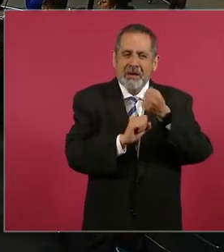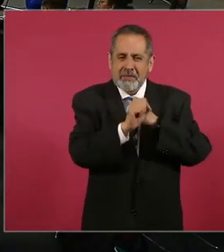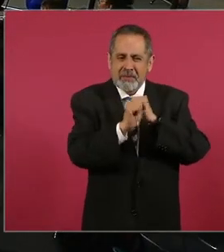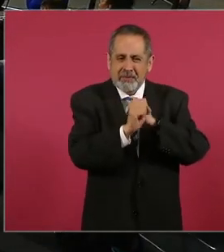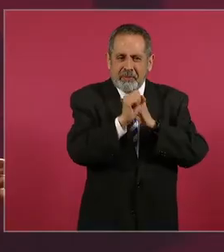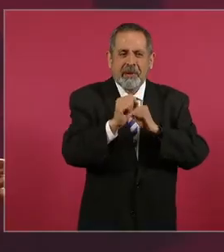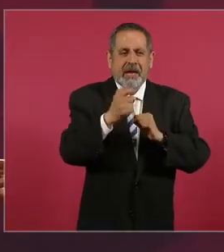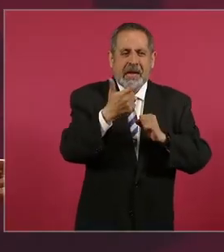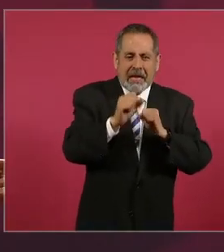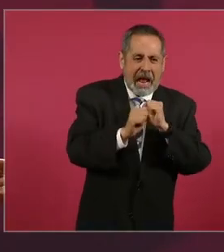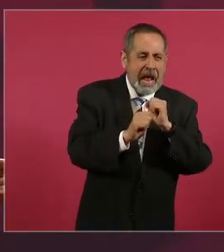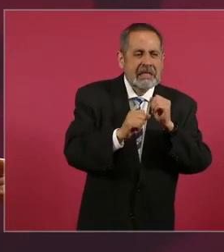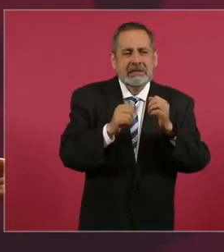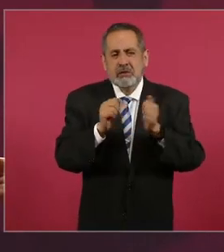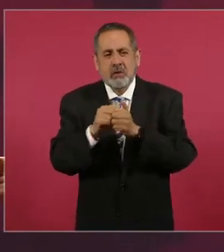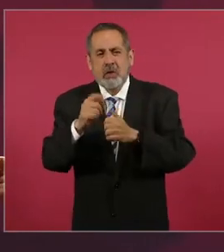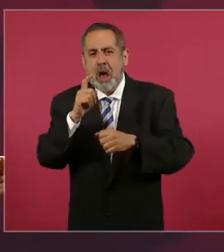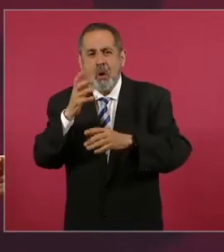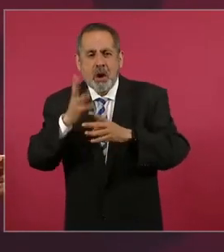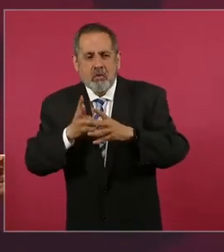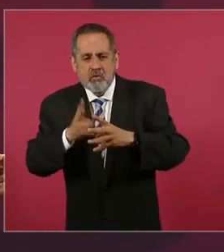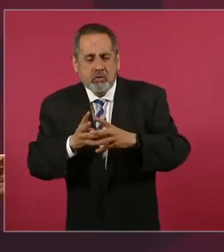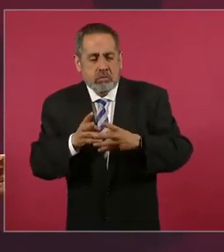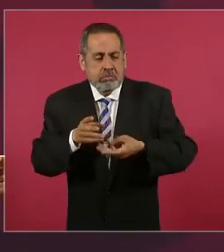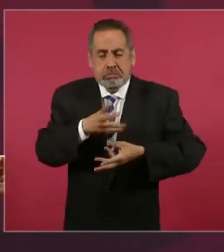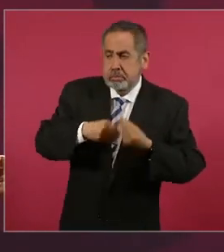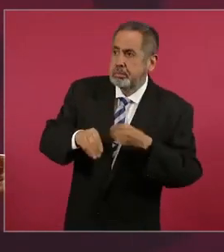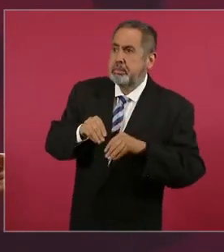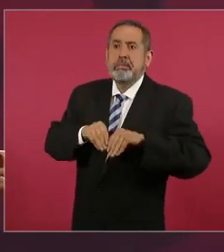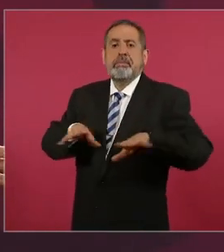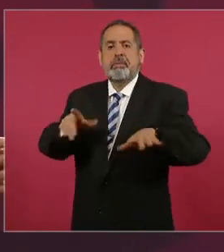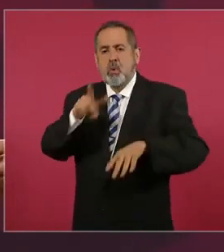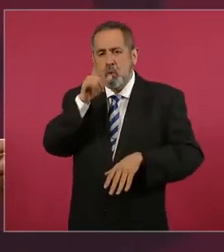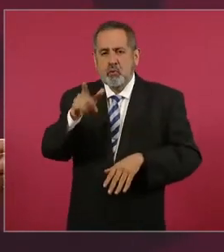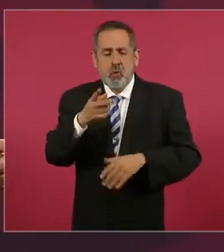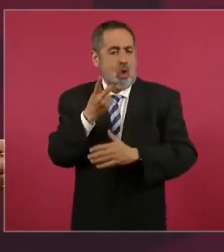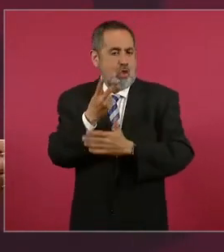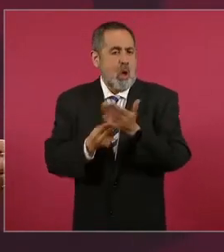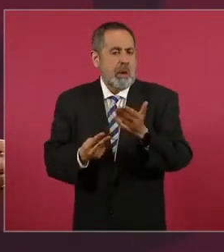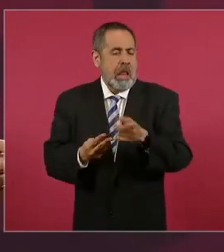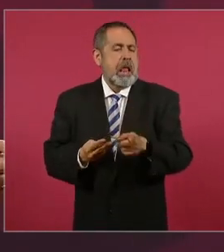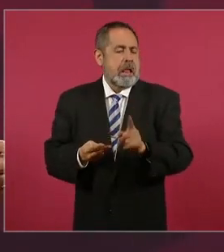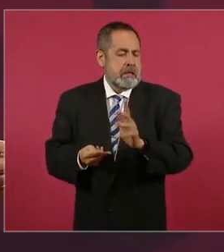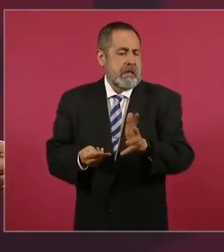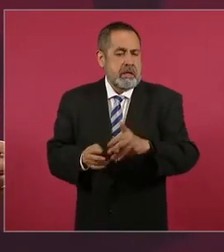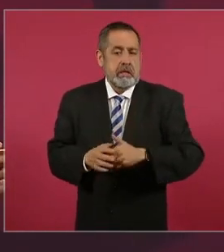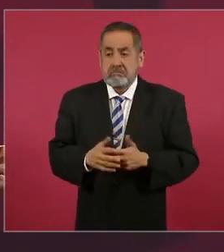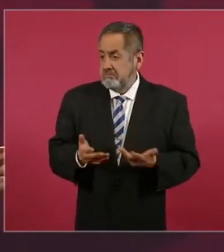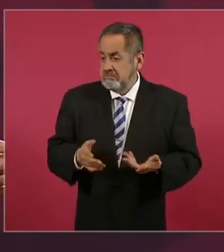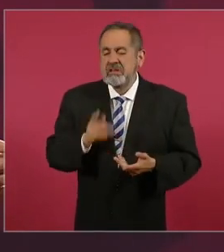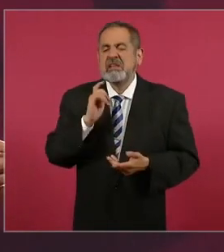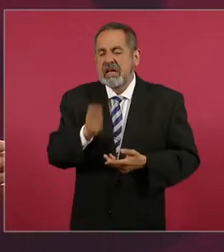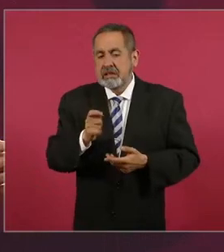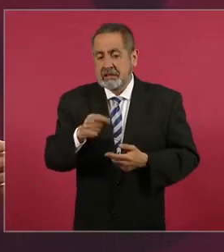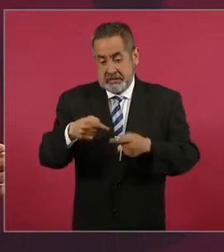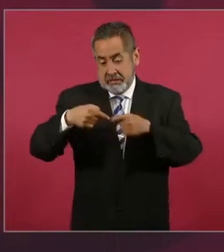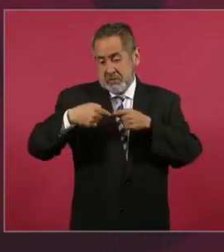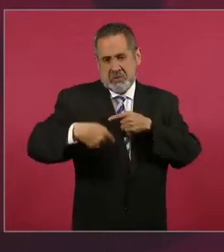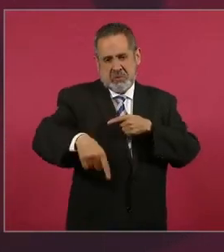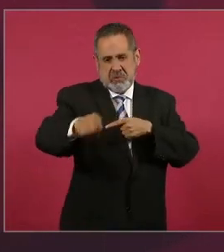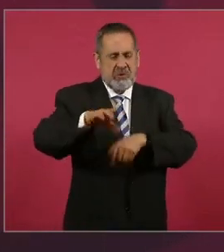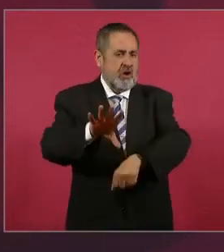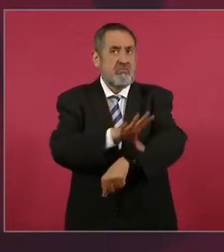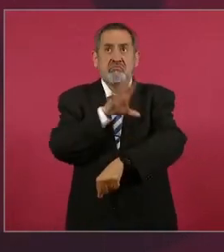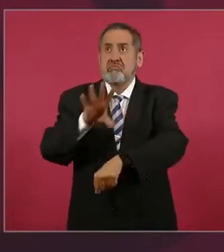de modo que vamos a tener energía eléctrica suficiente.